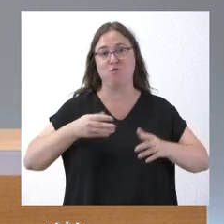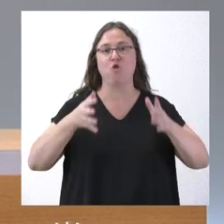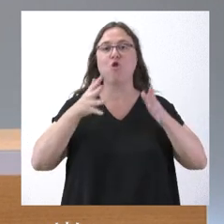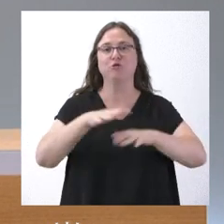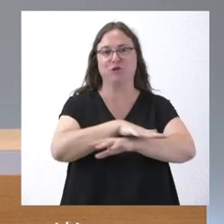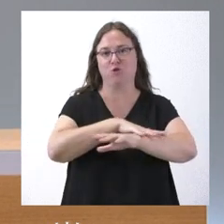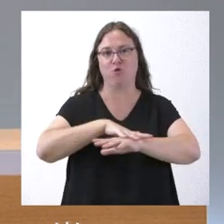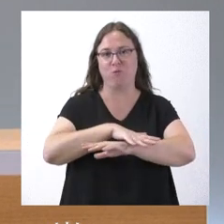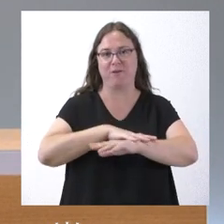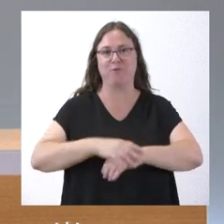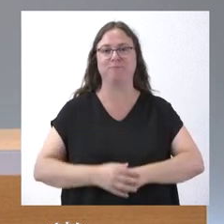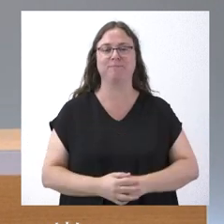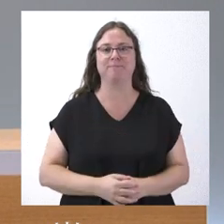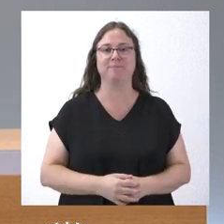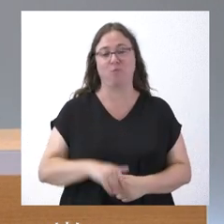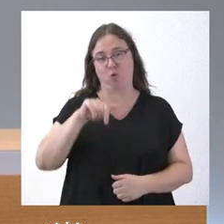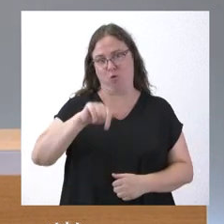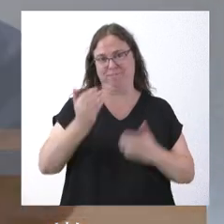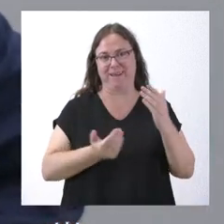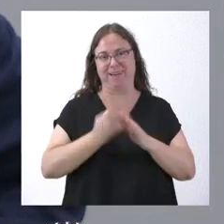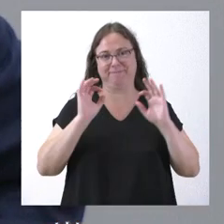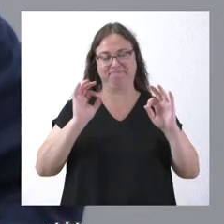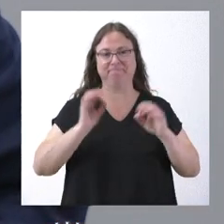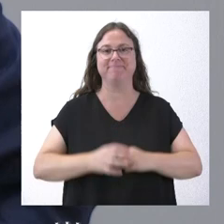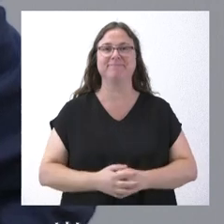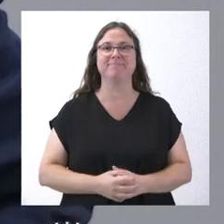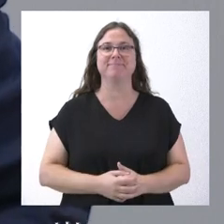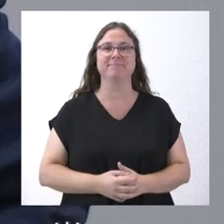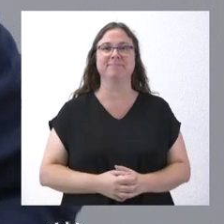esta mañana.